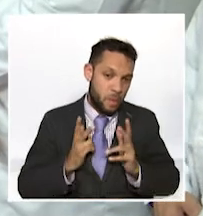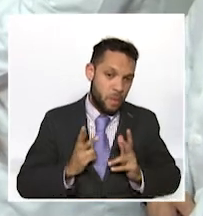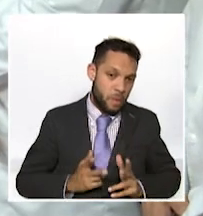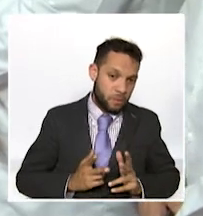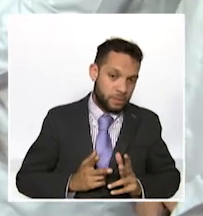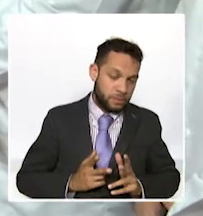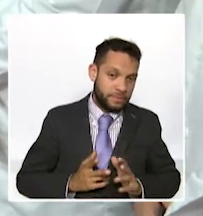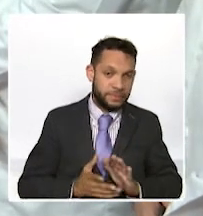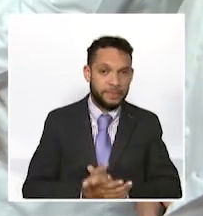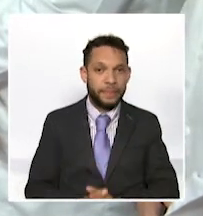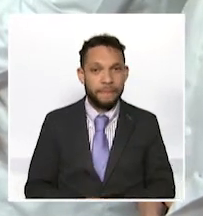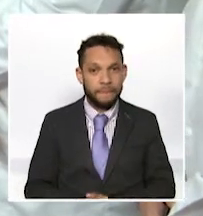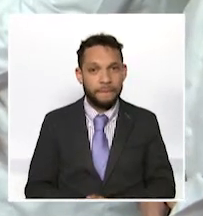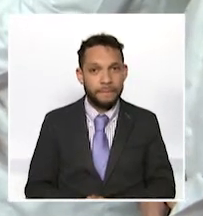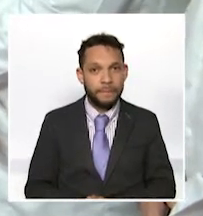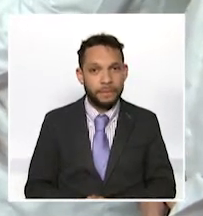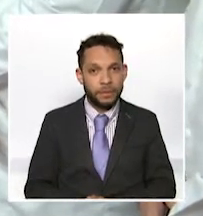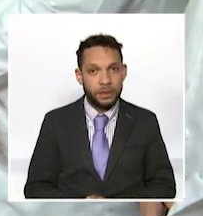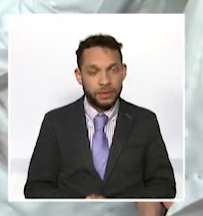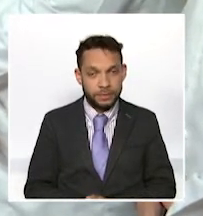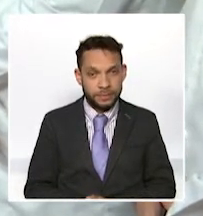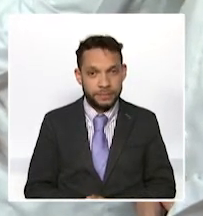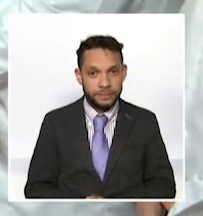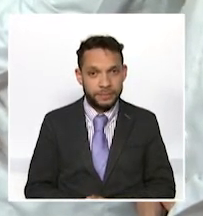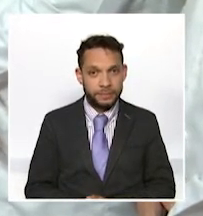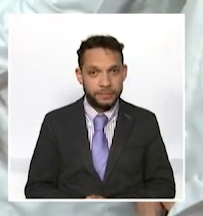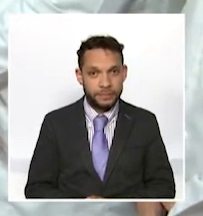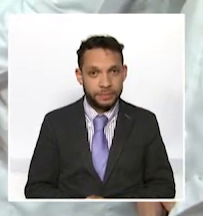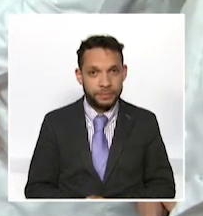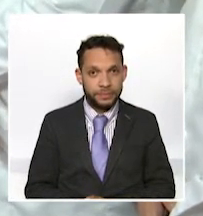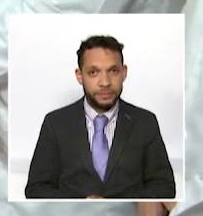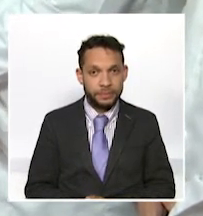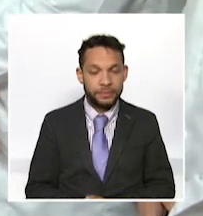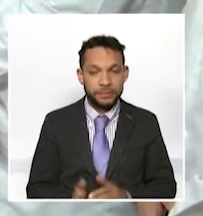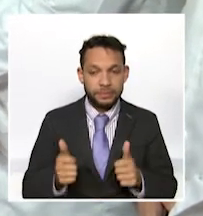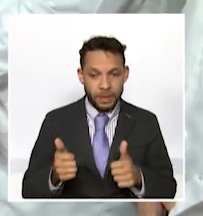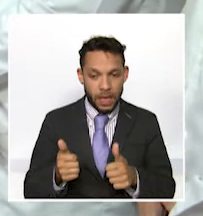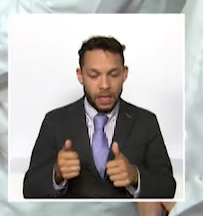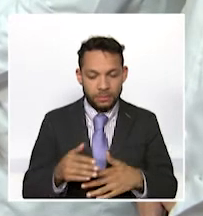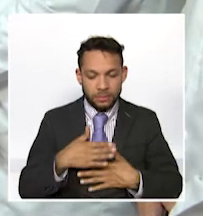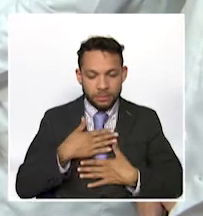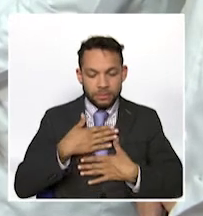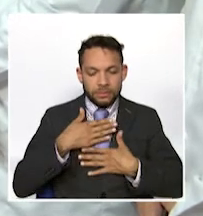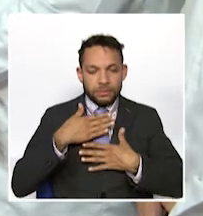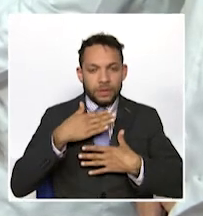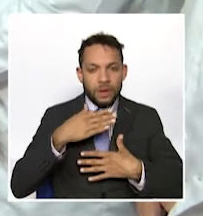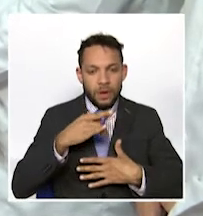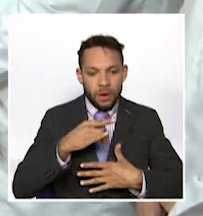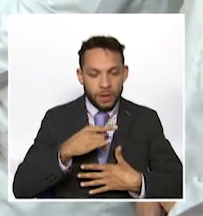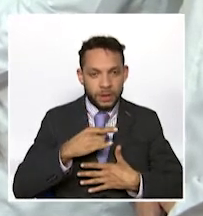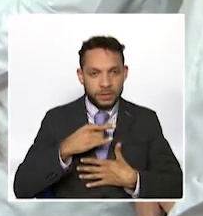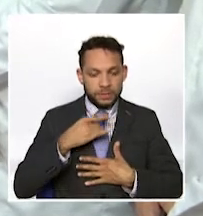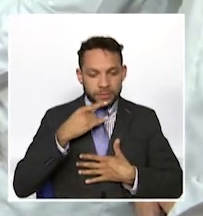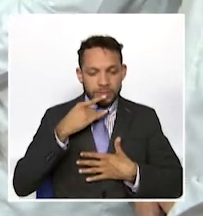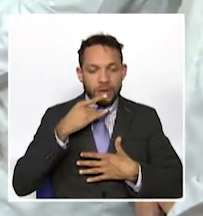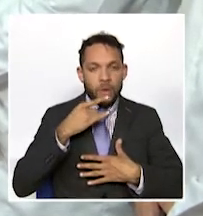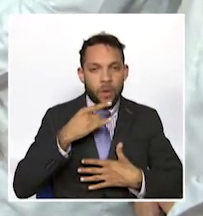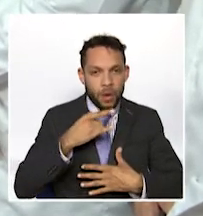Aprieta aquí con muelitas. Eso es. Inhala. Exhala y relaja.